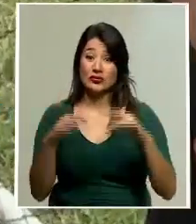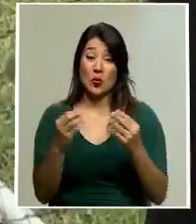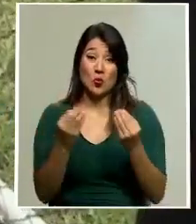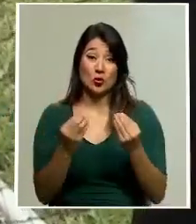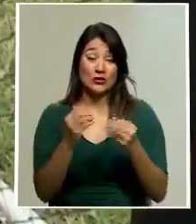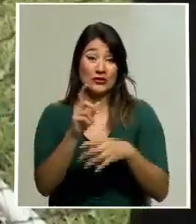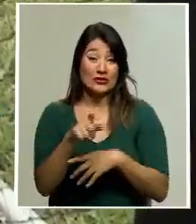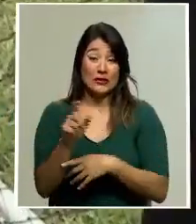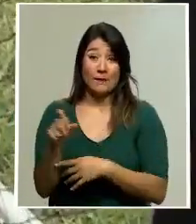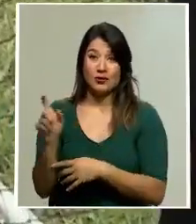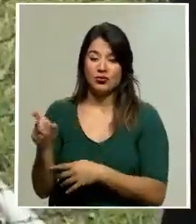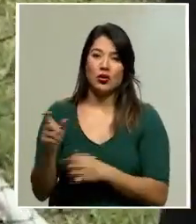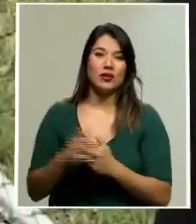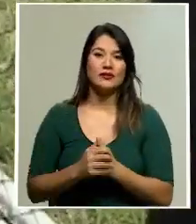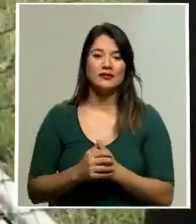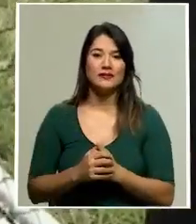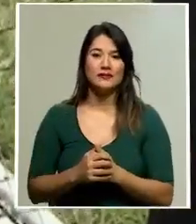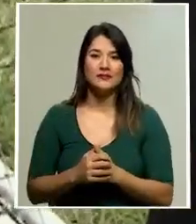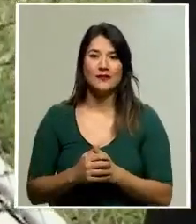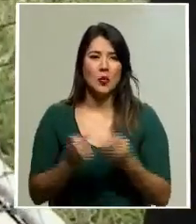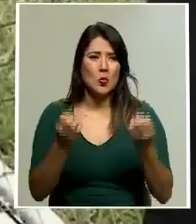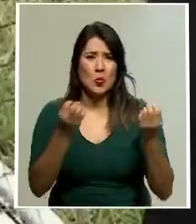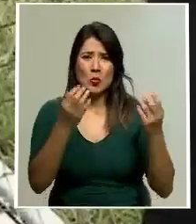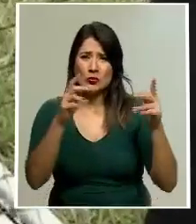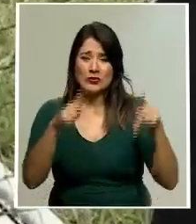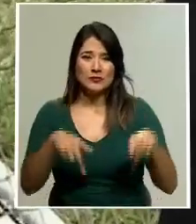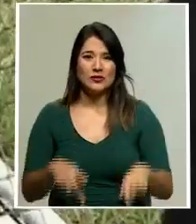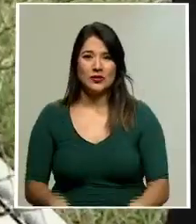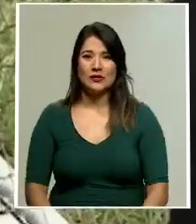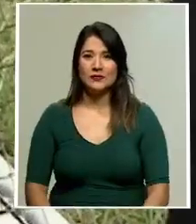Mucha gente, hemos, no sé,